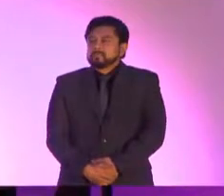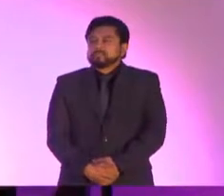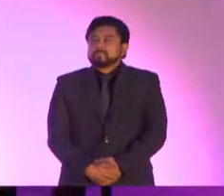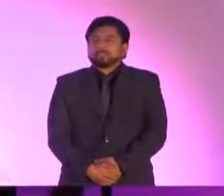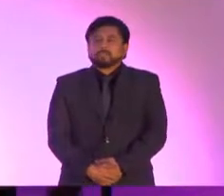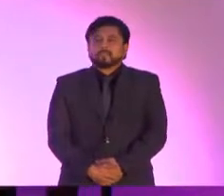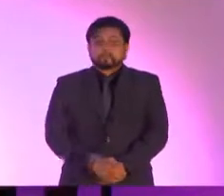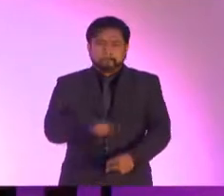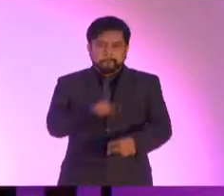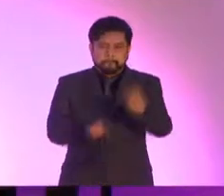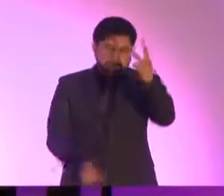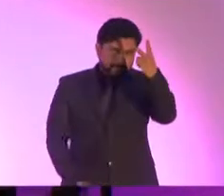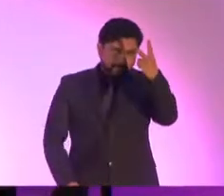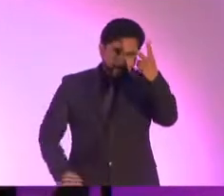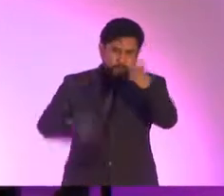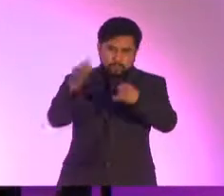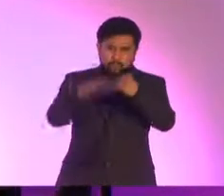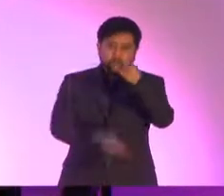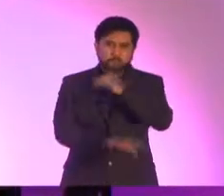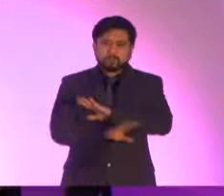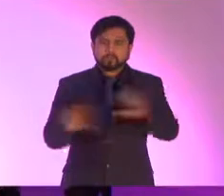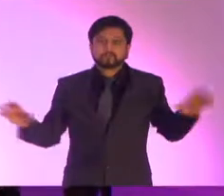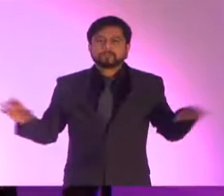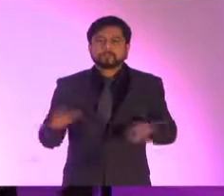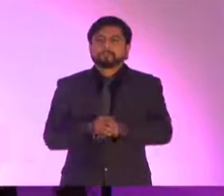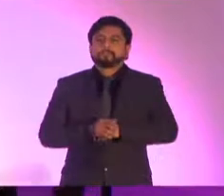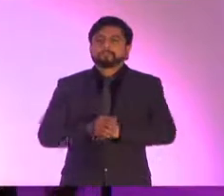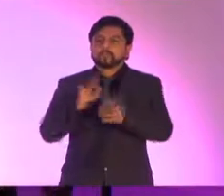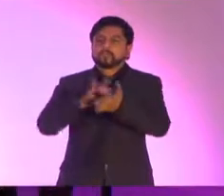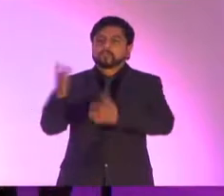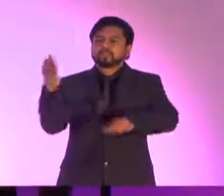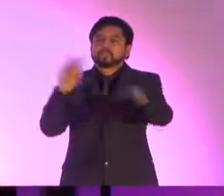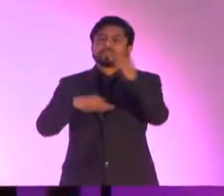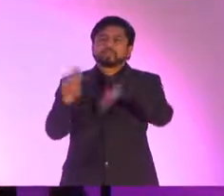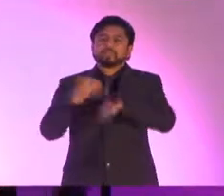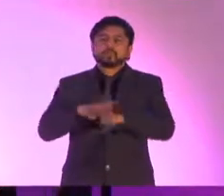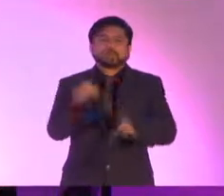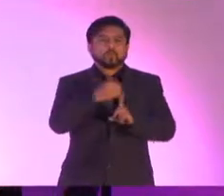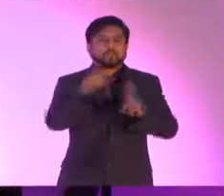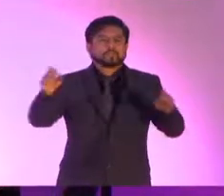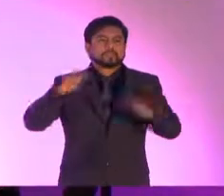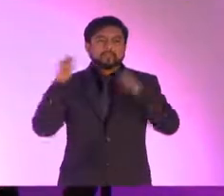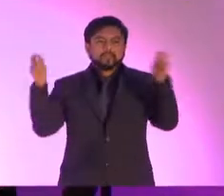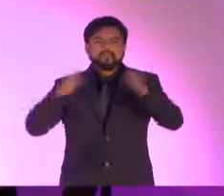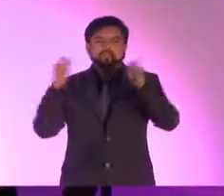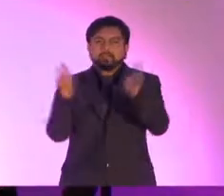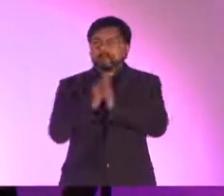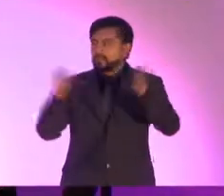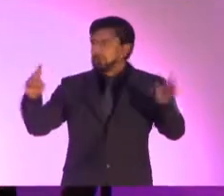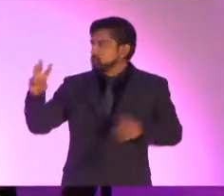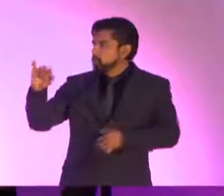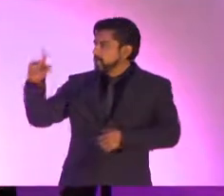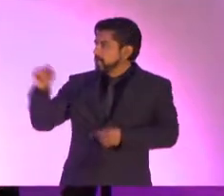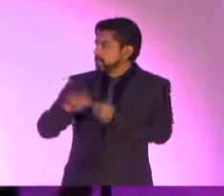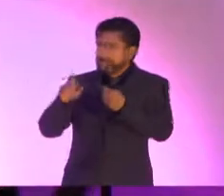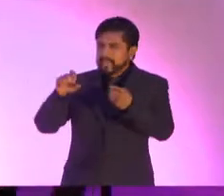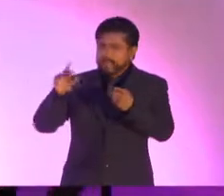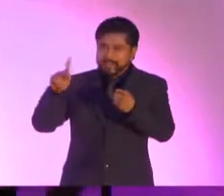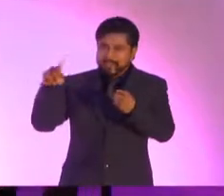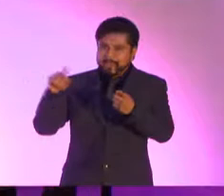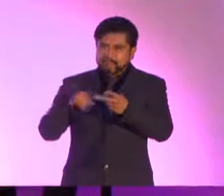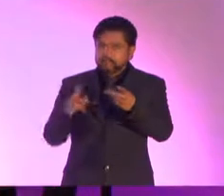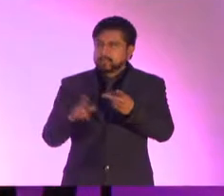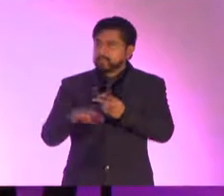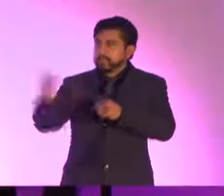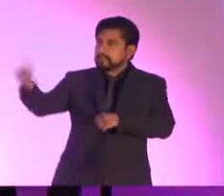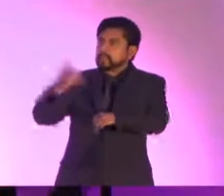textos cortos me despido. Nuevamente gracias a todos, gracias a la organización de la Feria del Libro, a William Calavera, a Eric Marvaz,